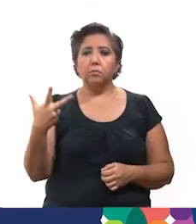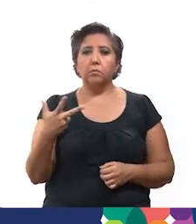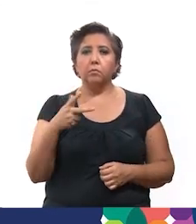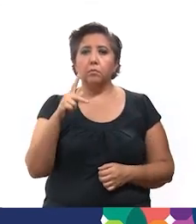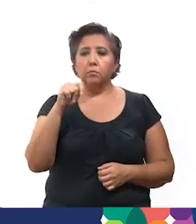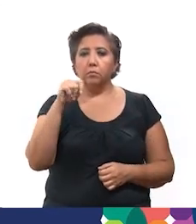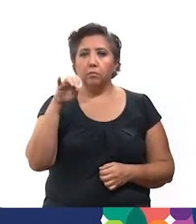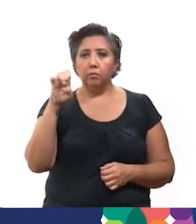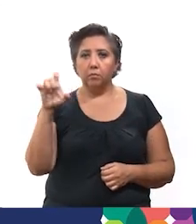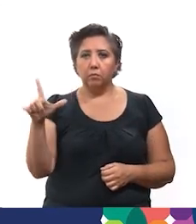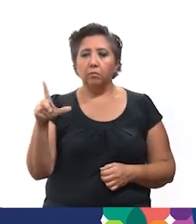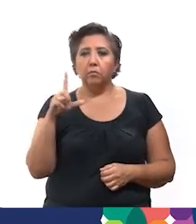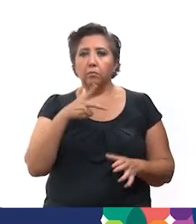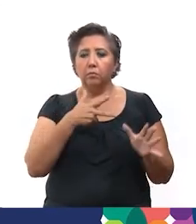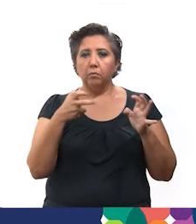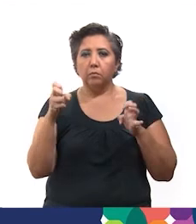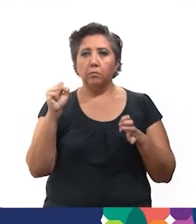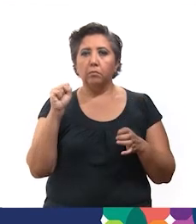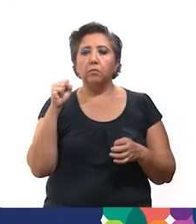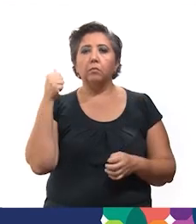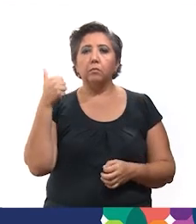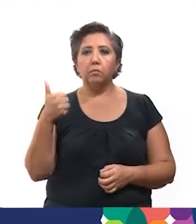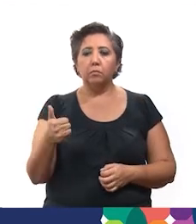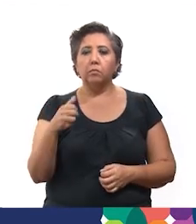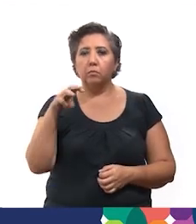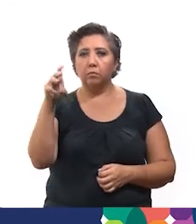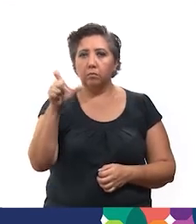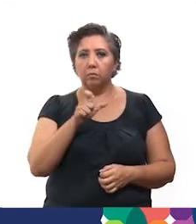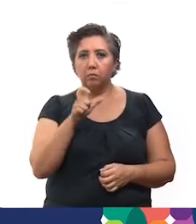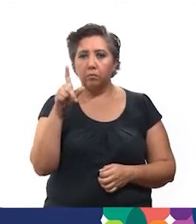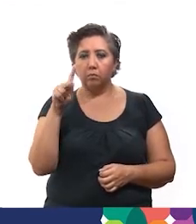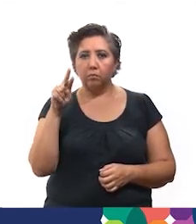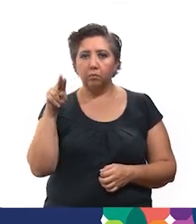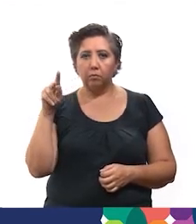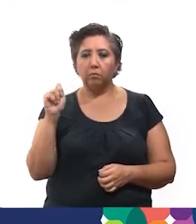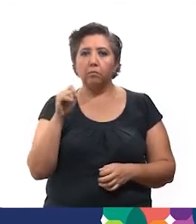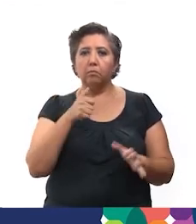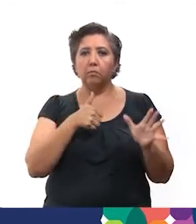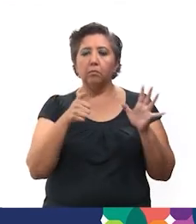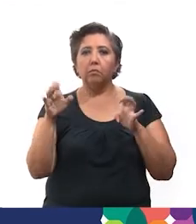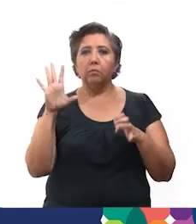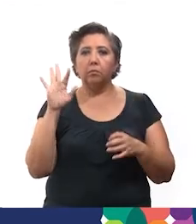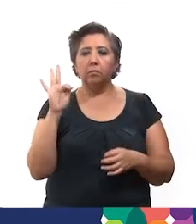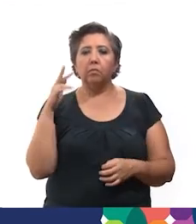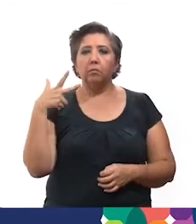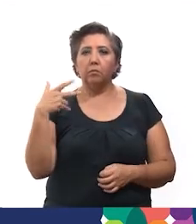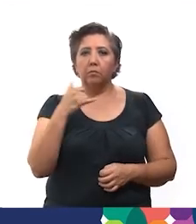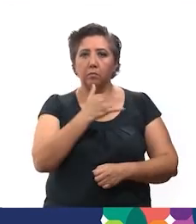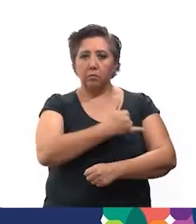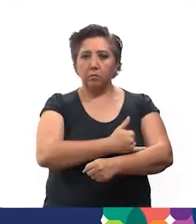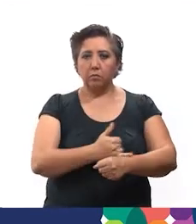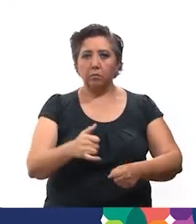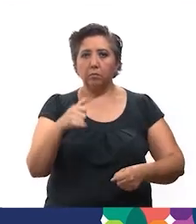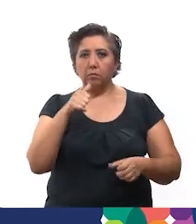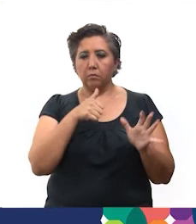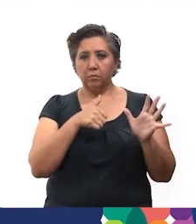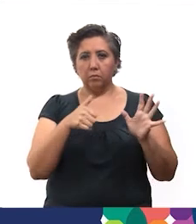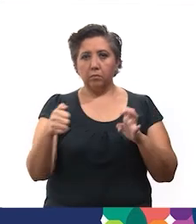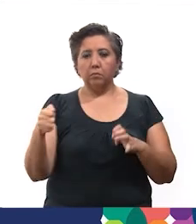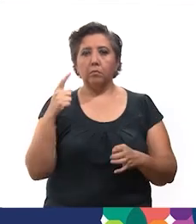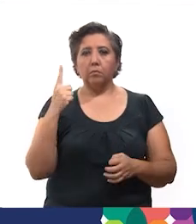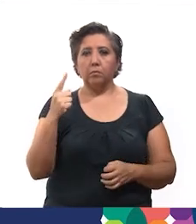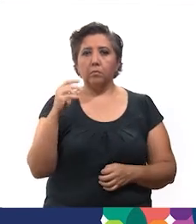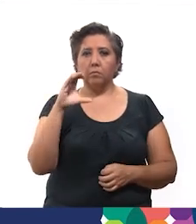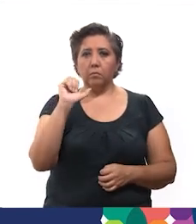Cordemex, nueve. Nora Quintana, Ietel, Xoclan, López Portillo, ocho. Emiliano Zapata, sur, Mayapán. Plan de Ayala, sur, Ietel, polígono,